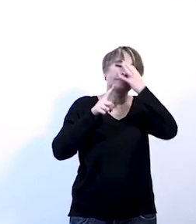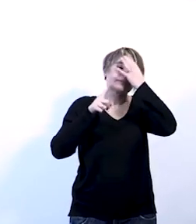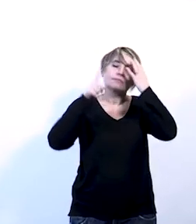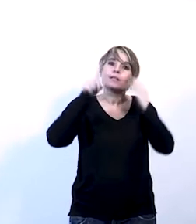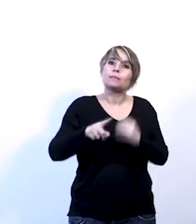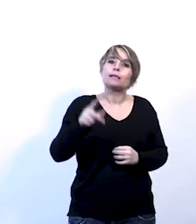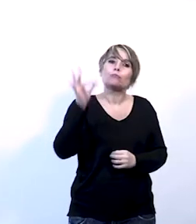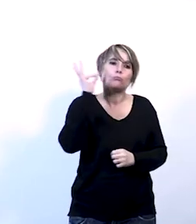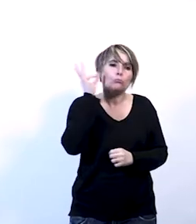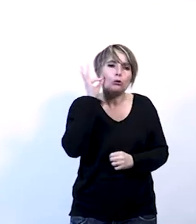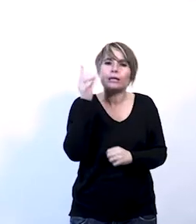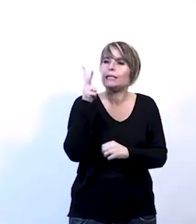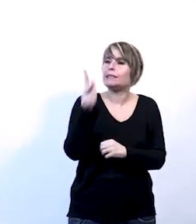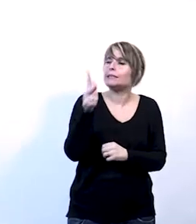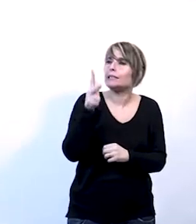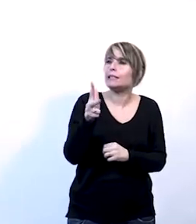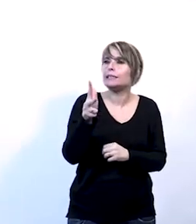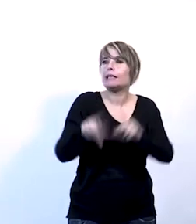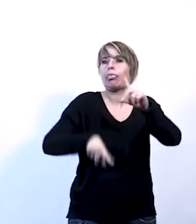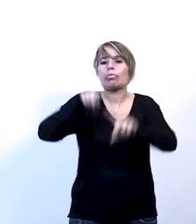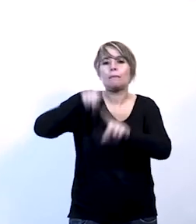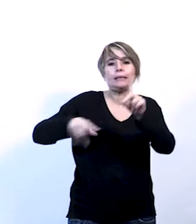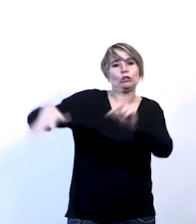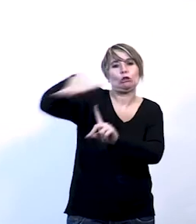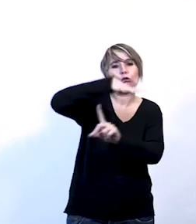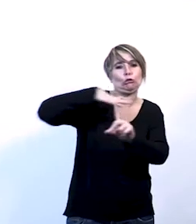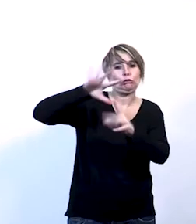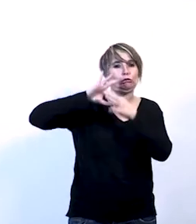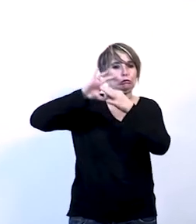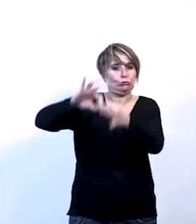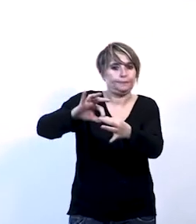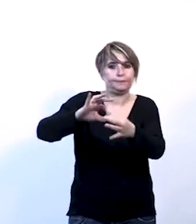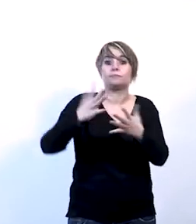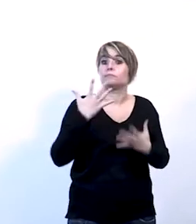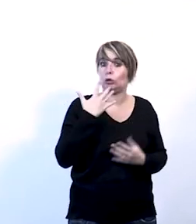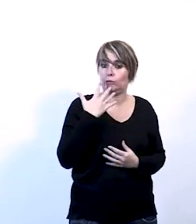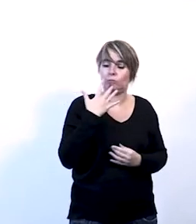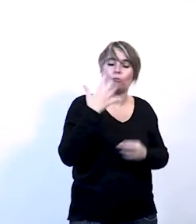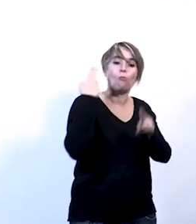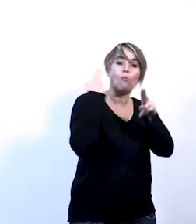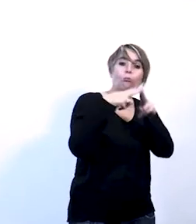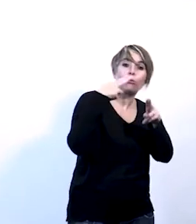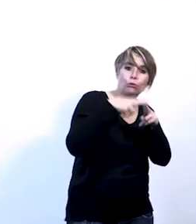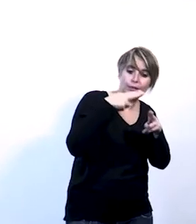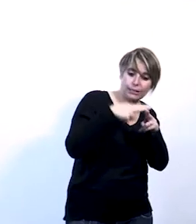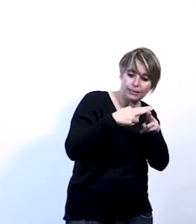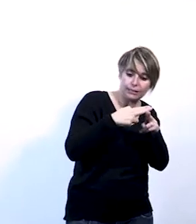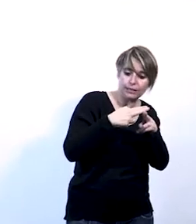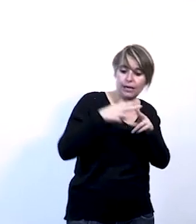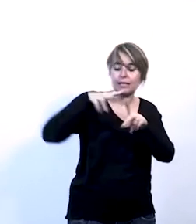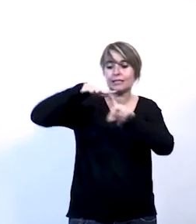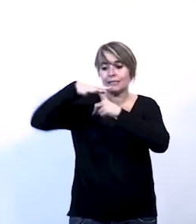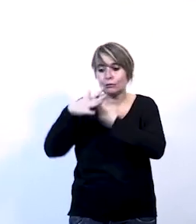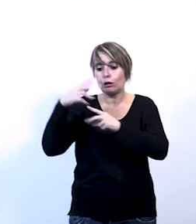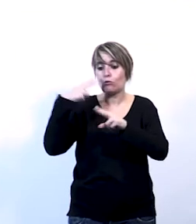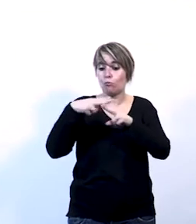los derechos de las mujeres son muy contextualizados. Si la política y la situación política